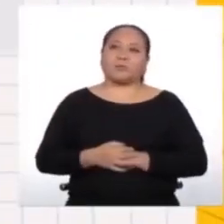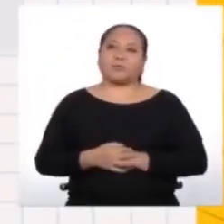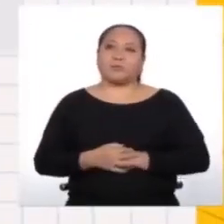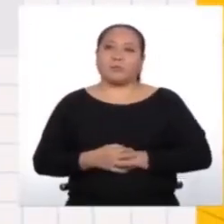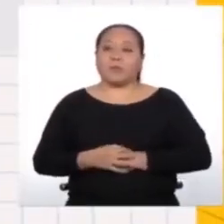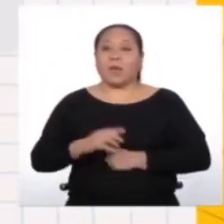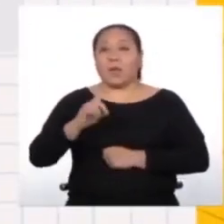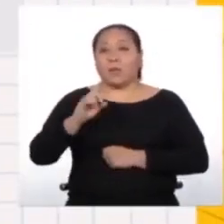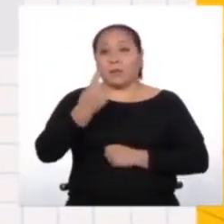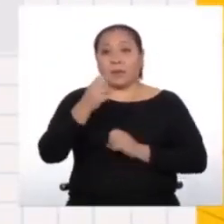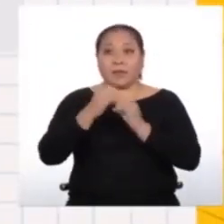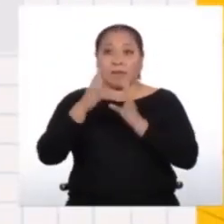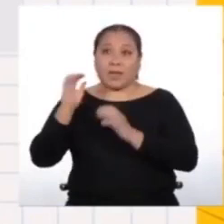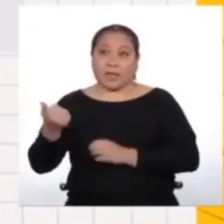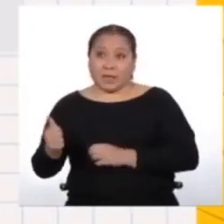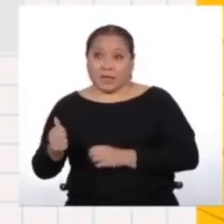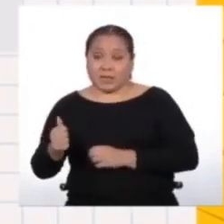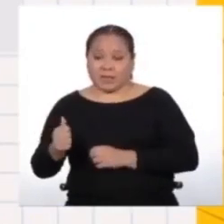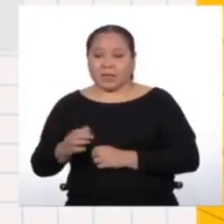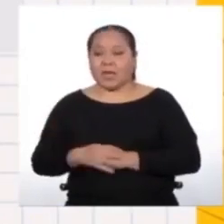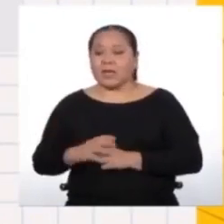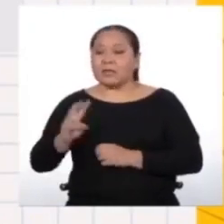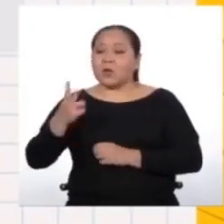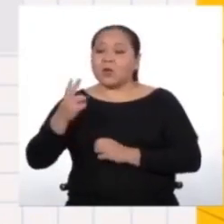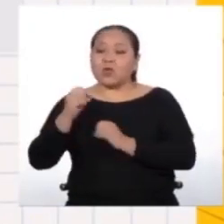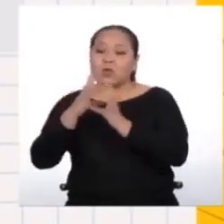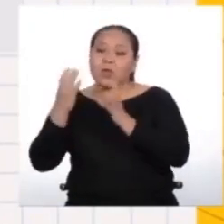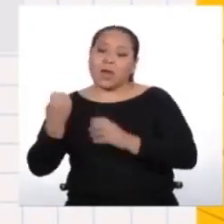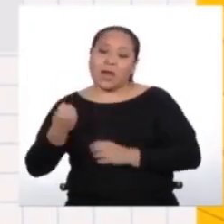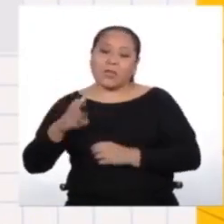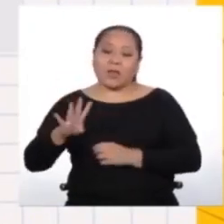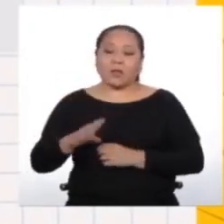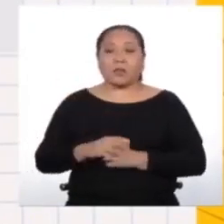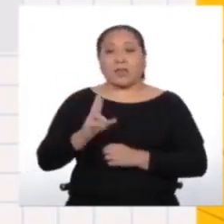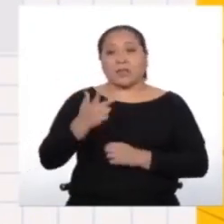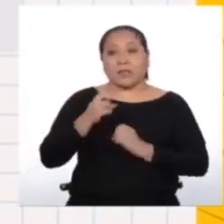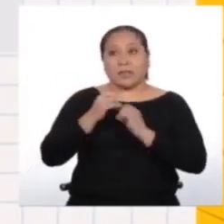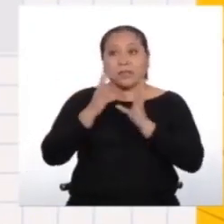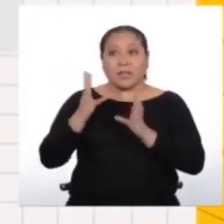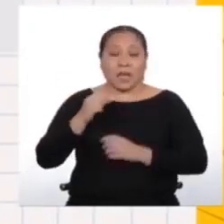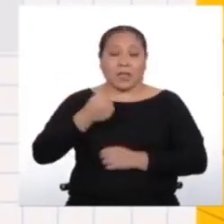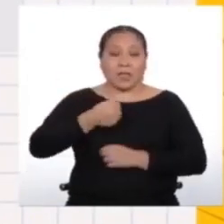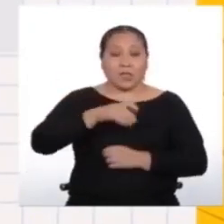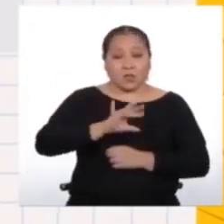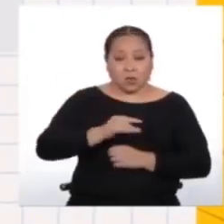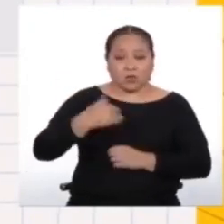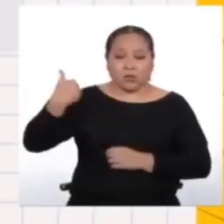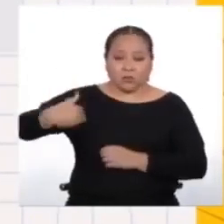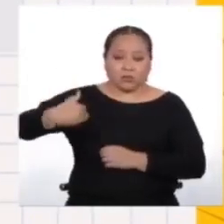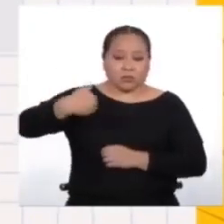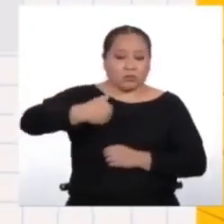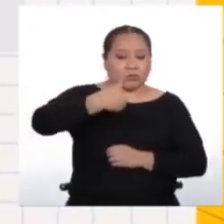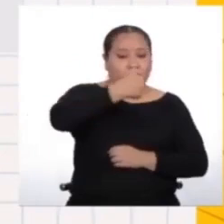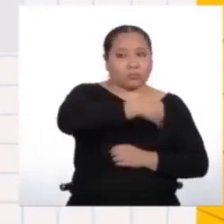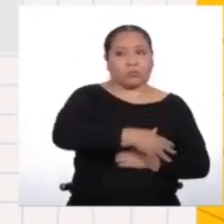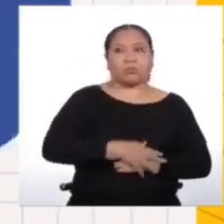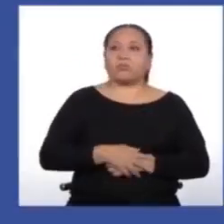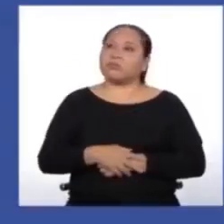El primer día tendría 10, el segundo día tendría 14, el tercer día tendría 18 y así sucesivamente.